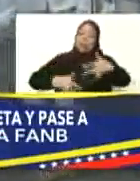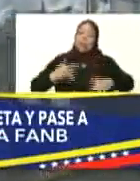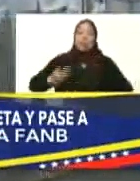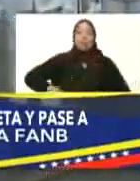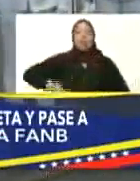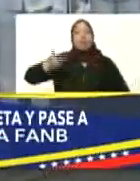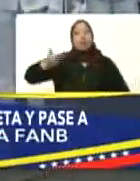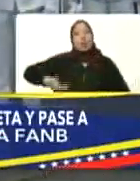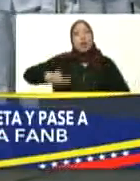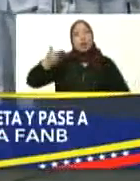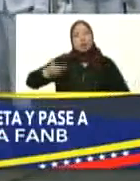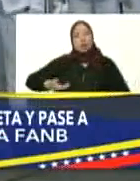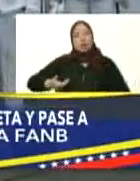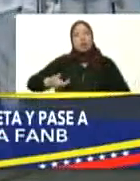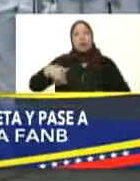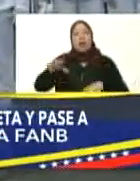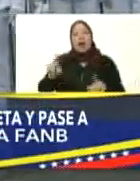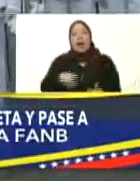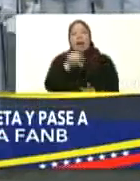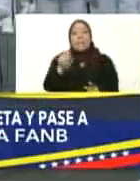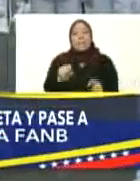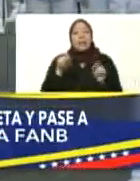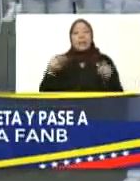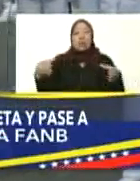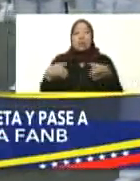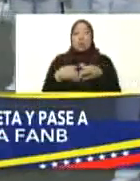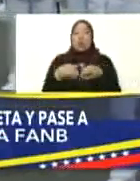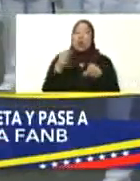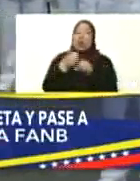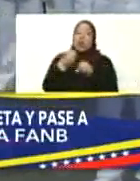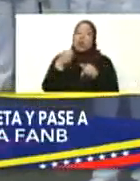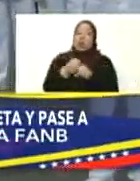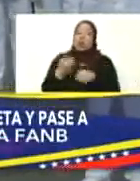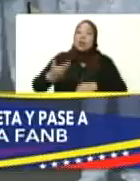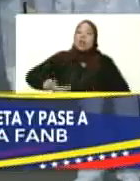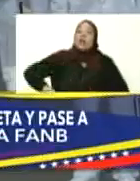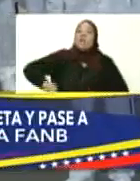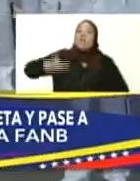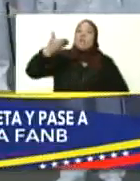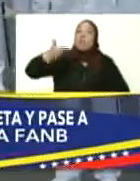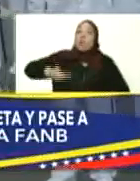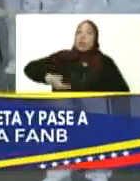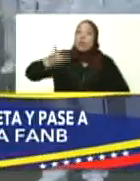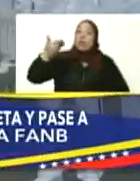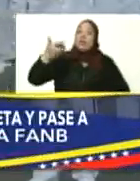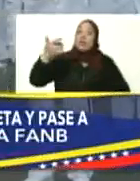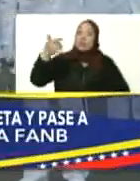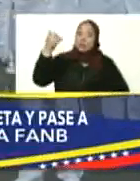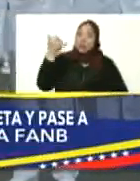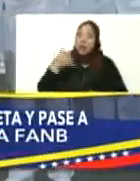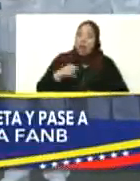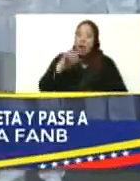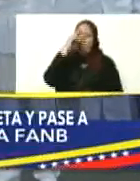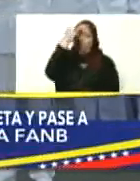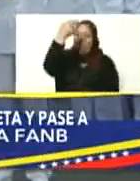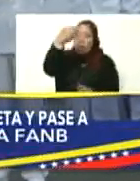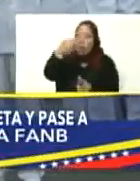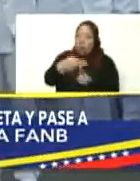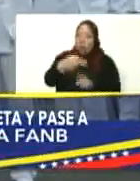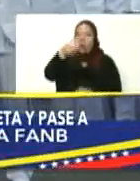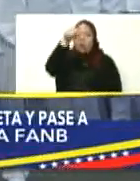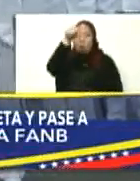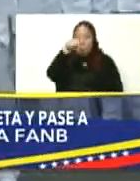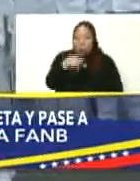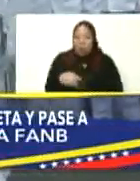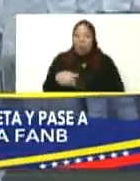especial porque nos compromete en tan inolvidable como importante ocasión, honrados de contar con